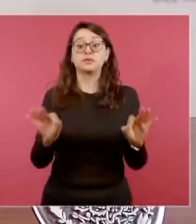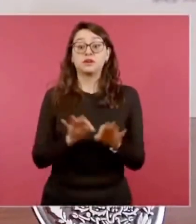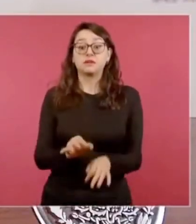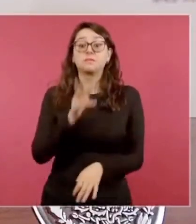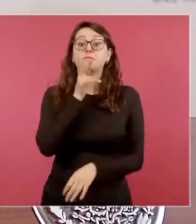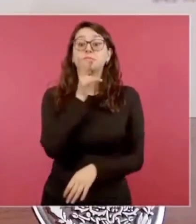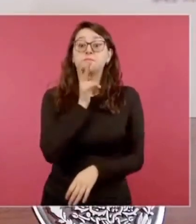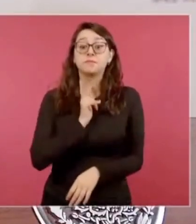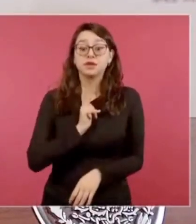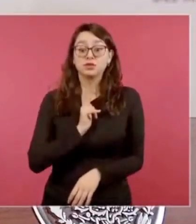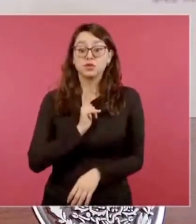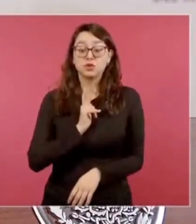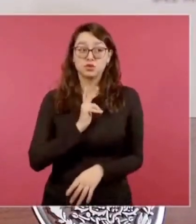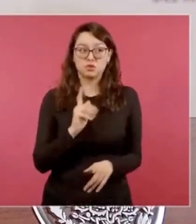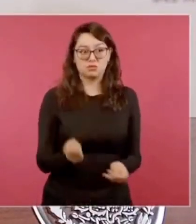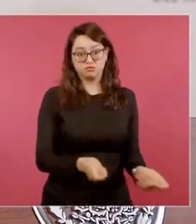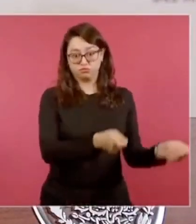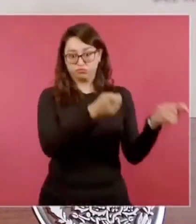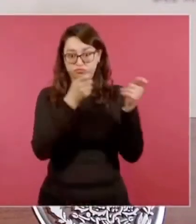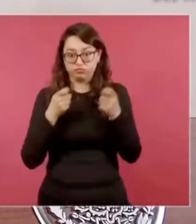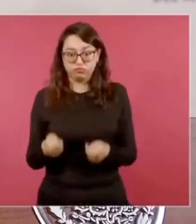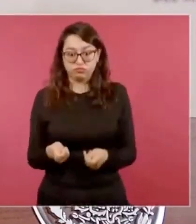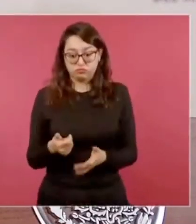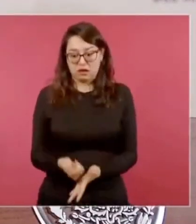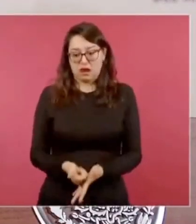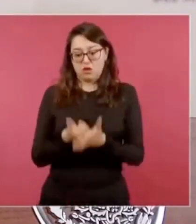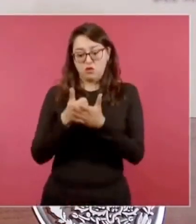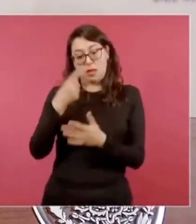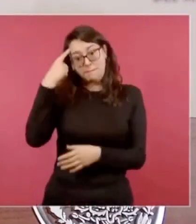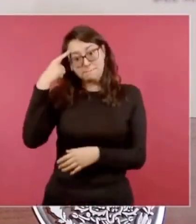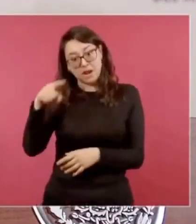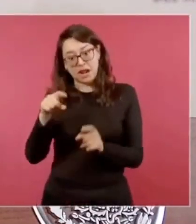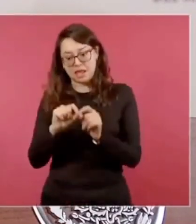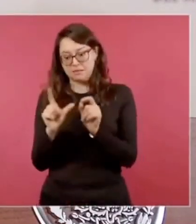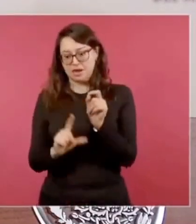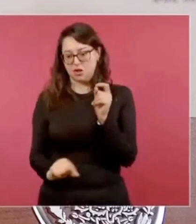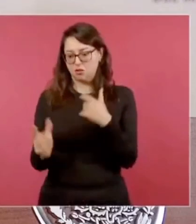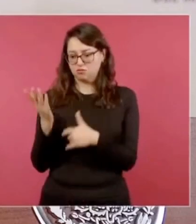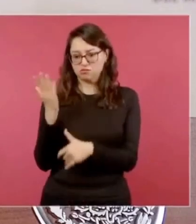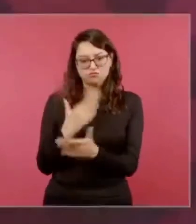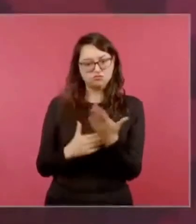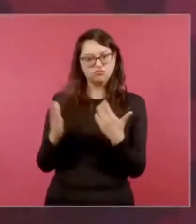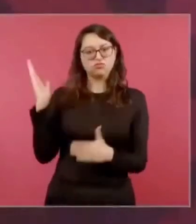No olvidar eso. México pudo industrializarse